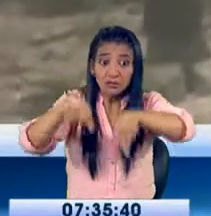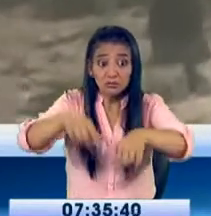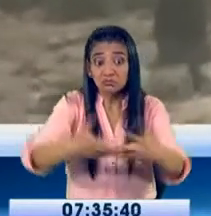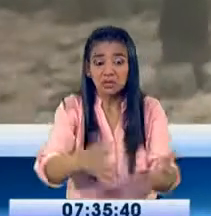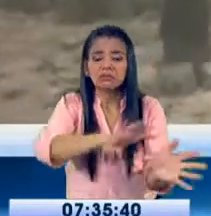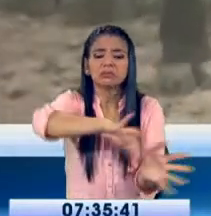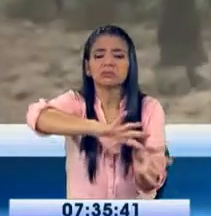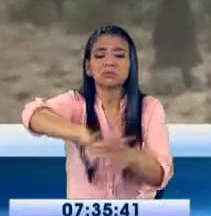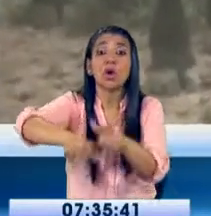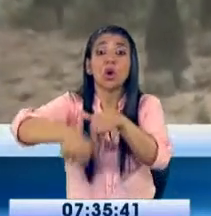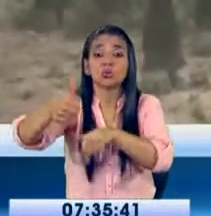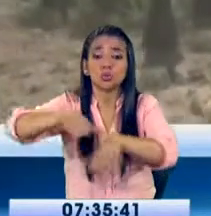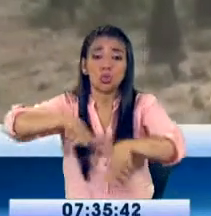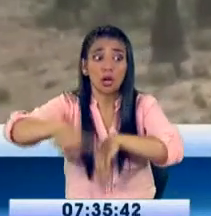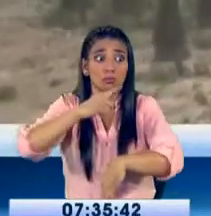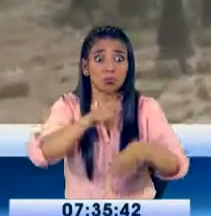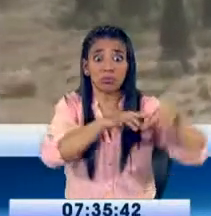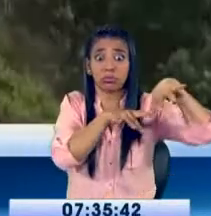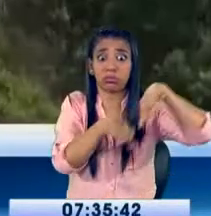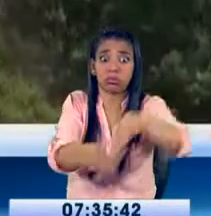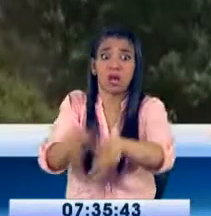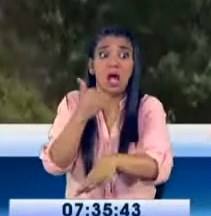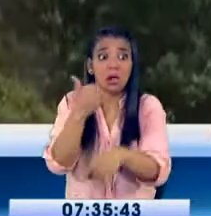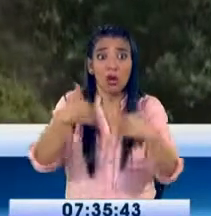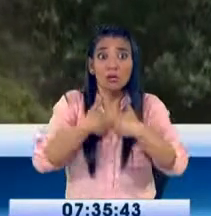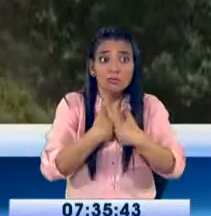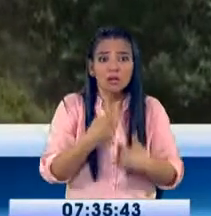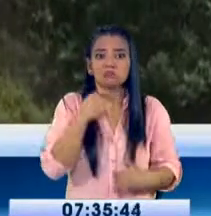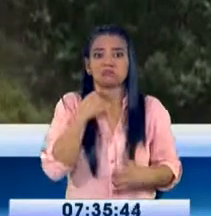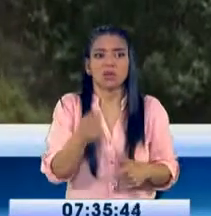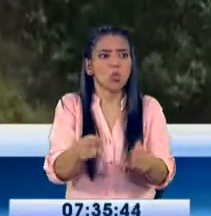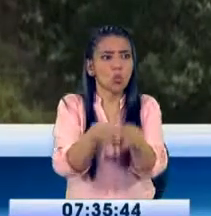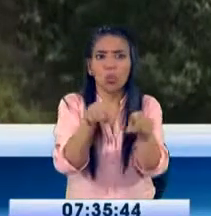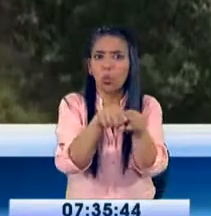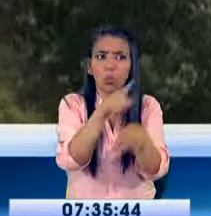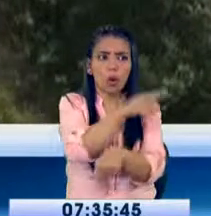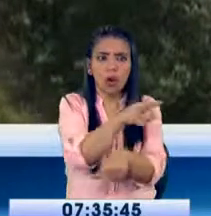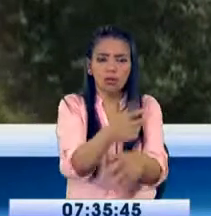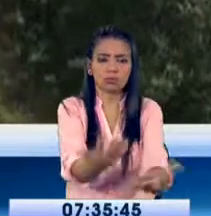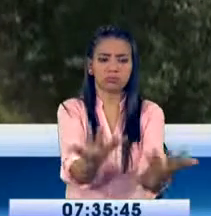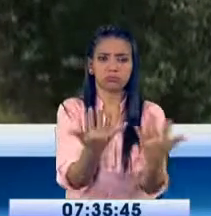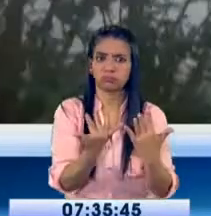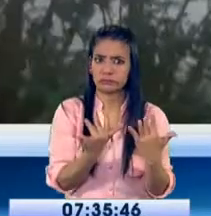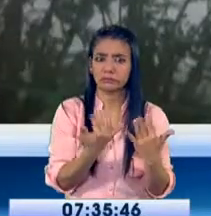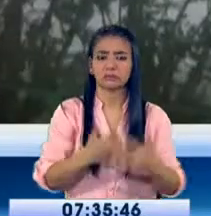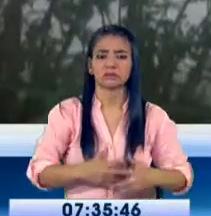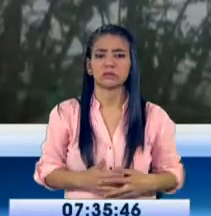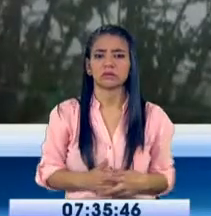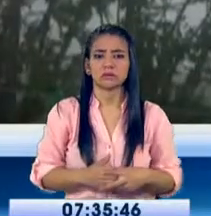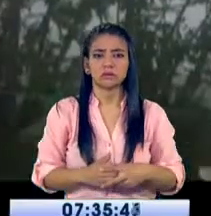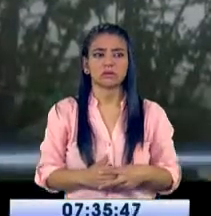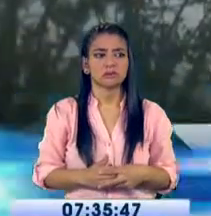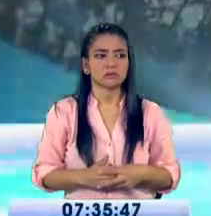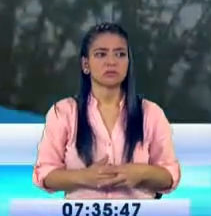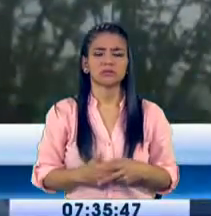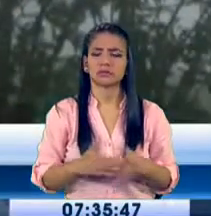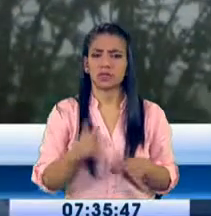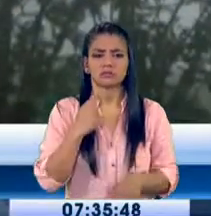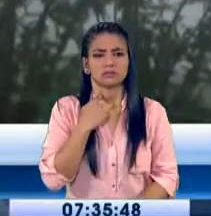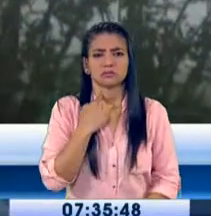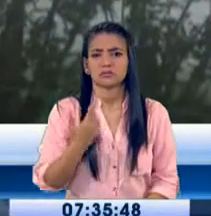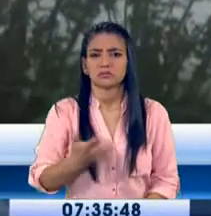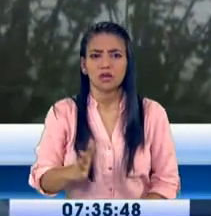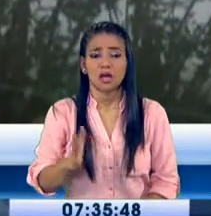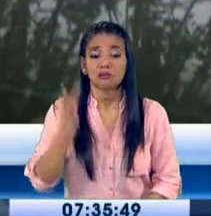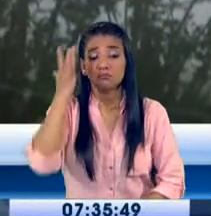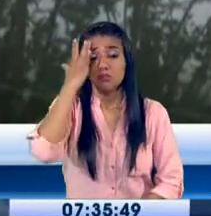lugares, pues temen que el fuego arrase con sus animales, como lo hizo con sus pastizales. Nosotros ya estamos afectados,